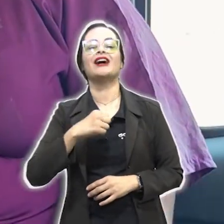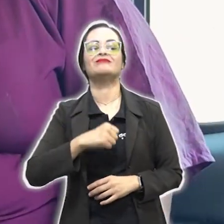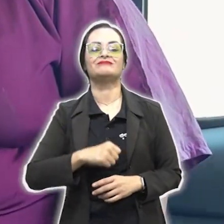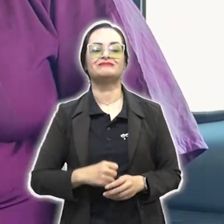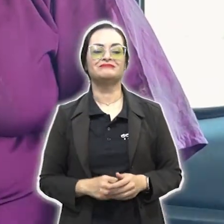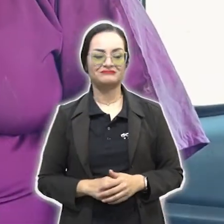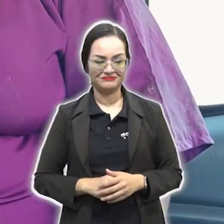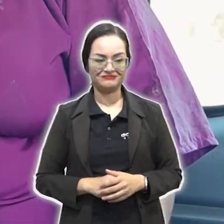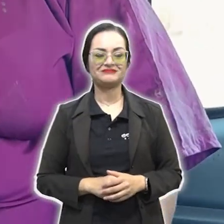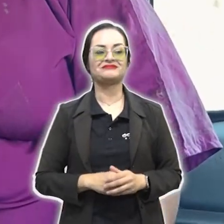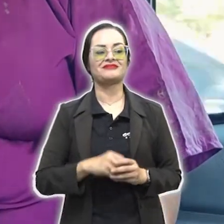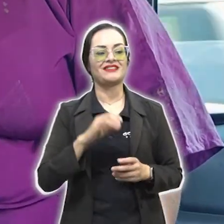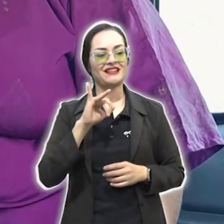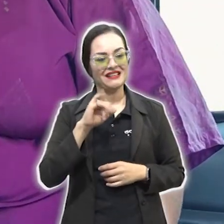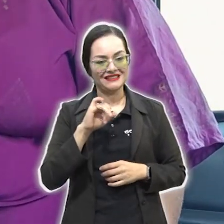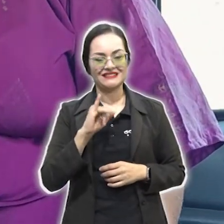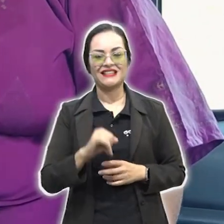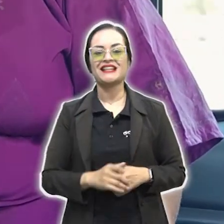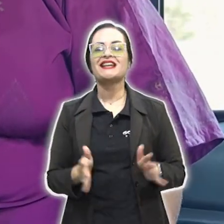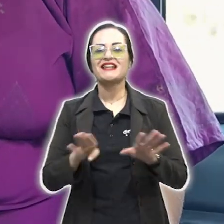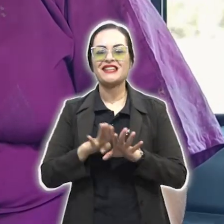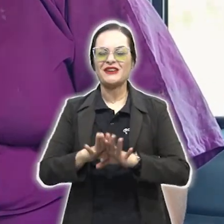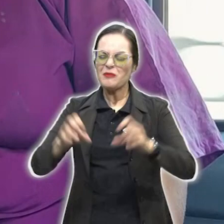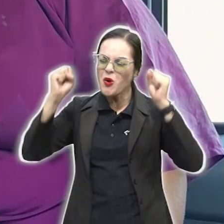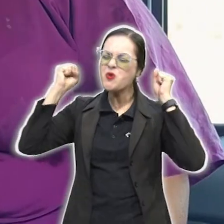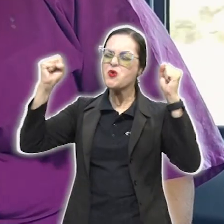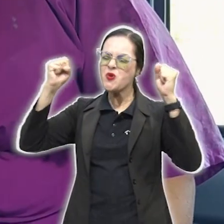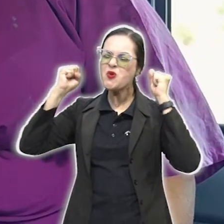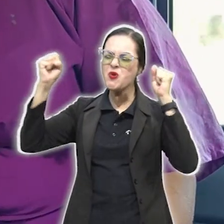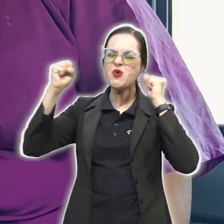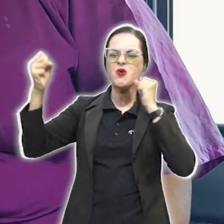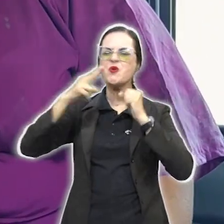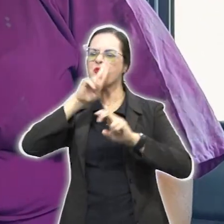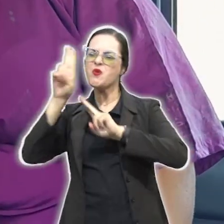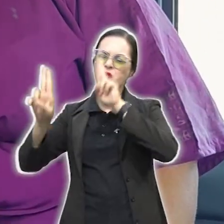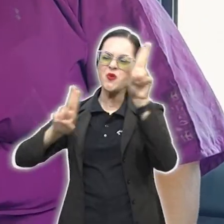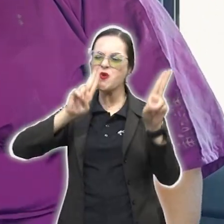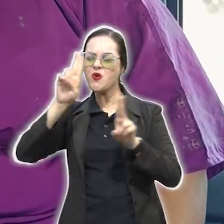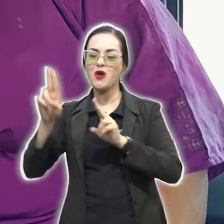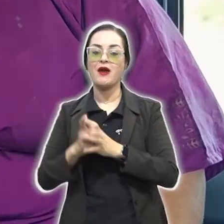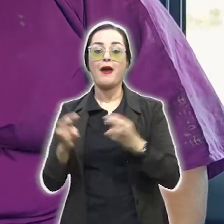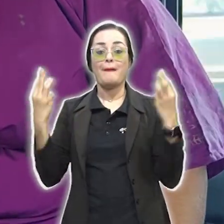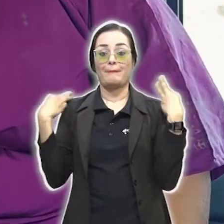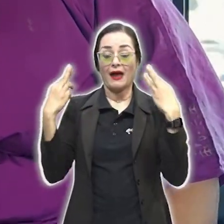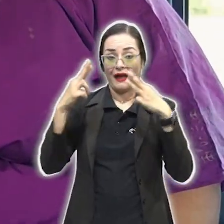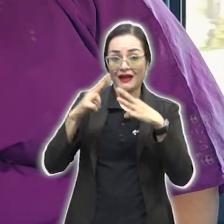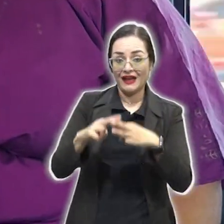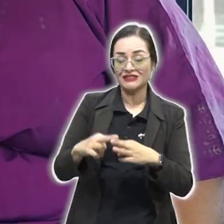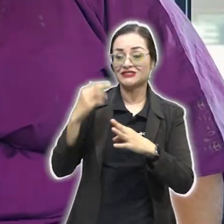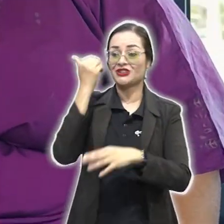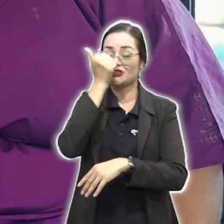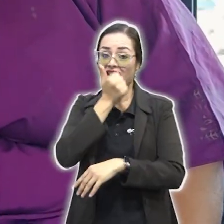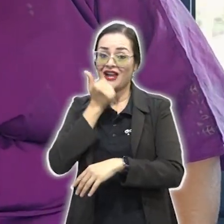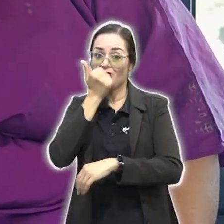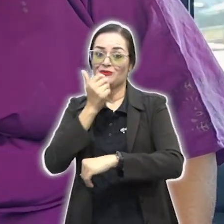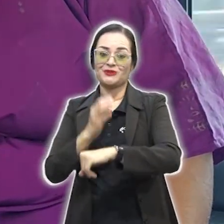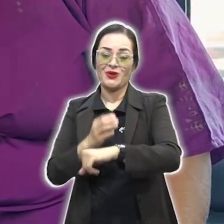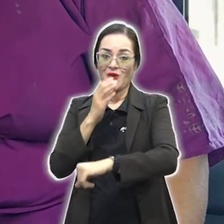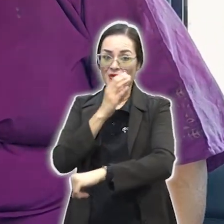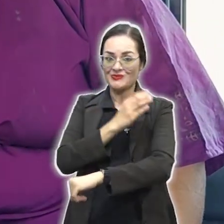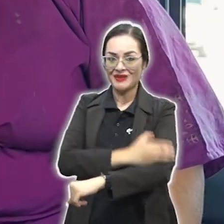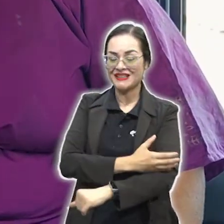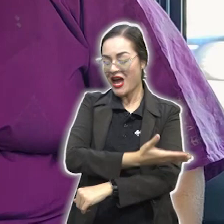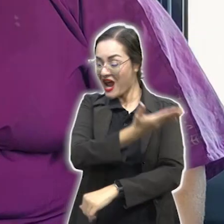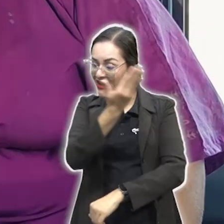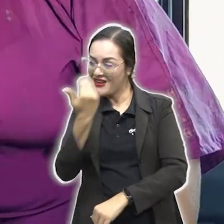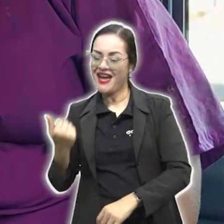pues esperando un poco de porras de parte de sus amiguitos de la escuela, maestros. Y pues quien pueda asistir,